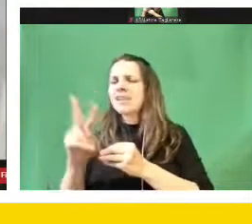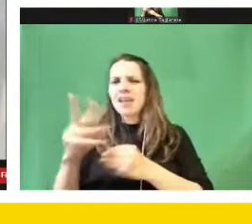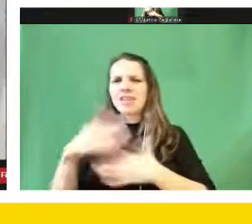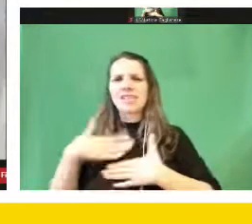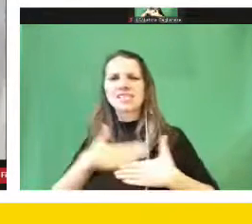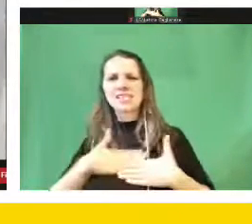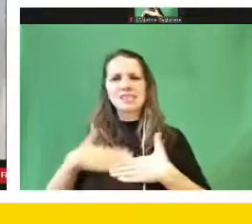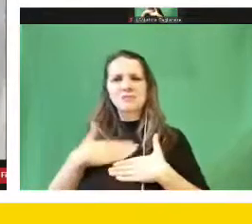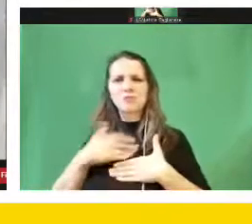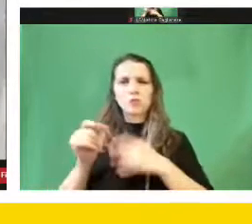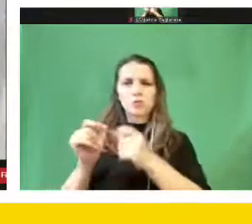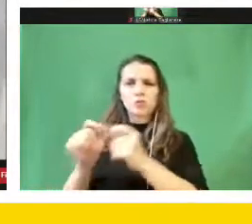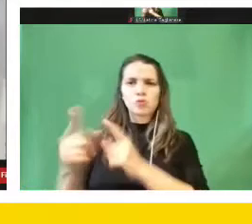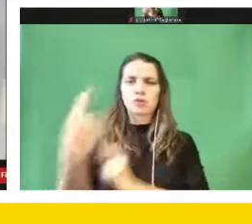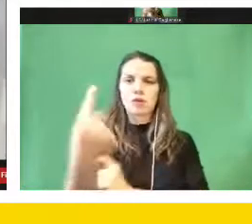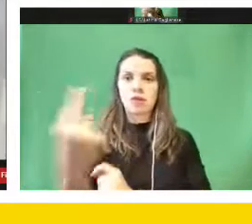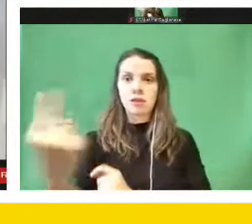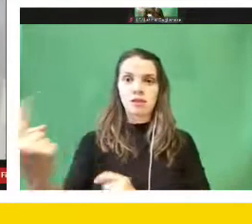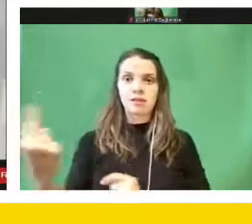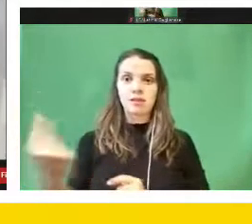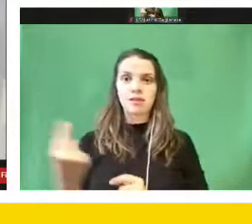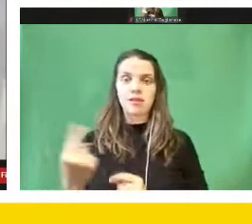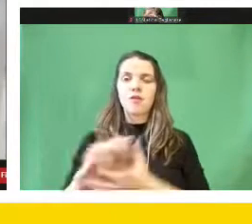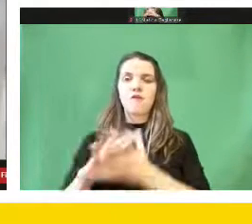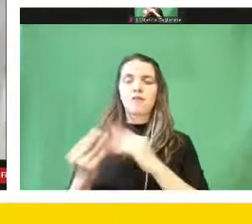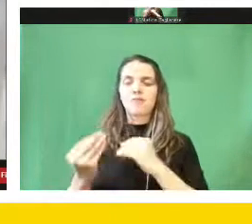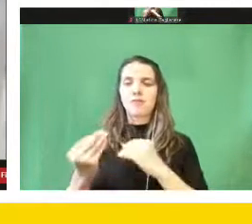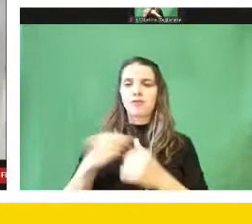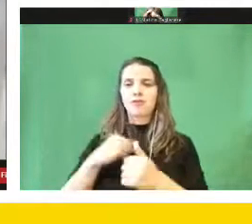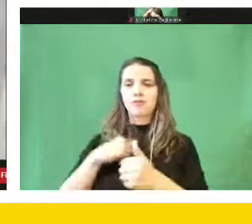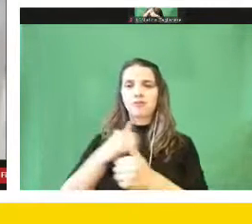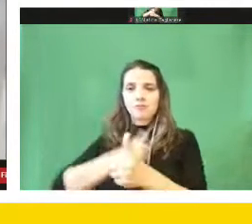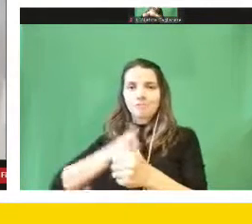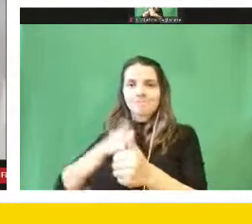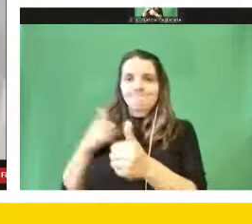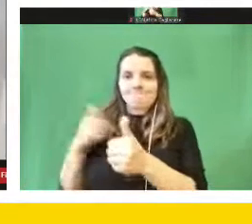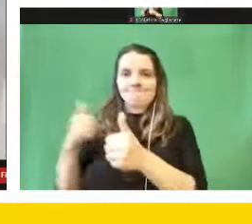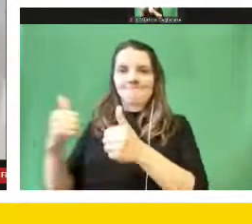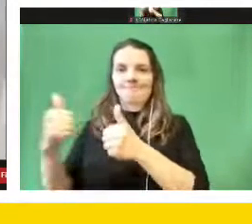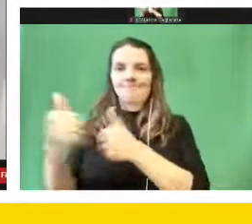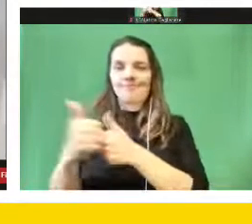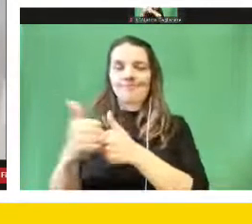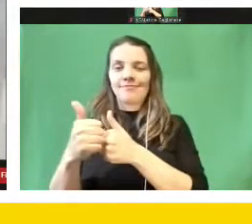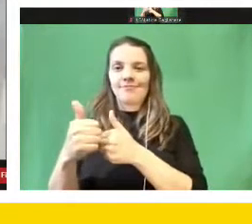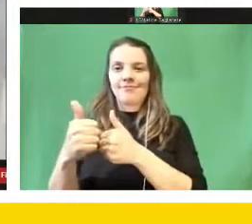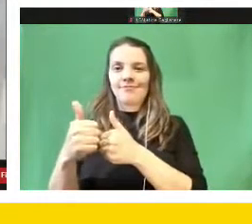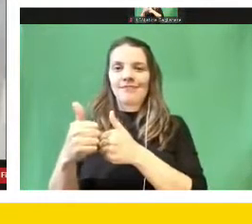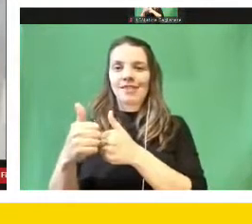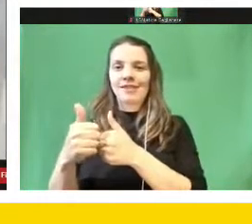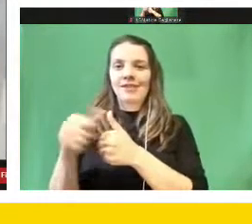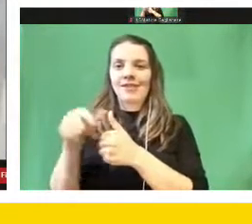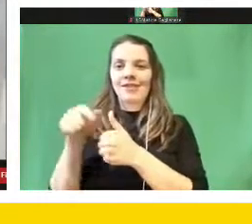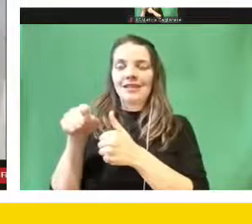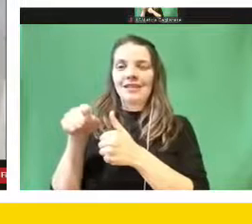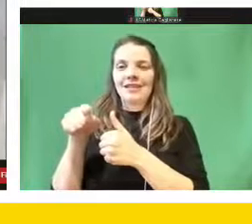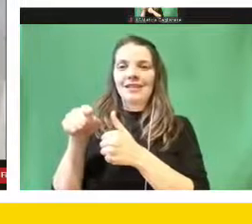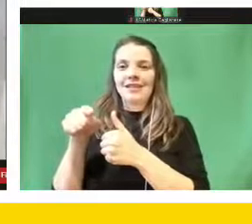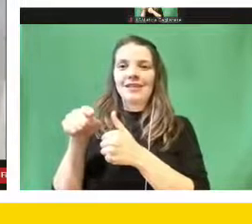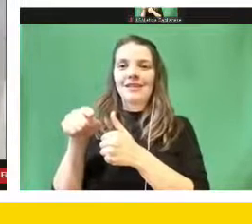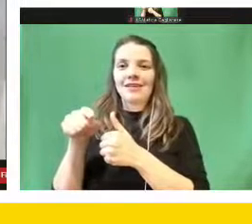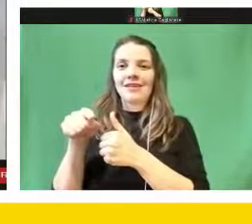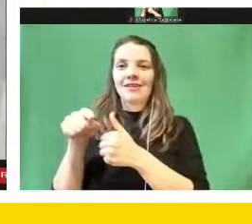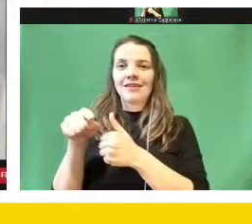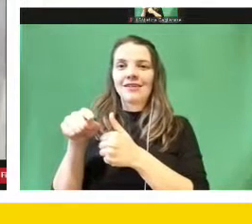más proactiva de involucrarnos y no solo estar a veces con dar